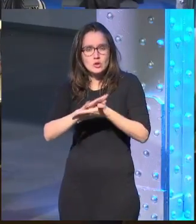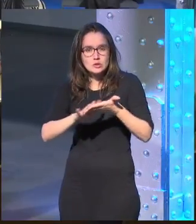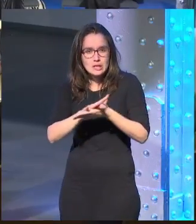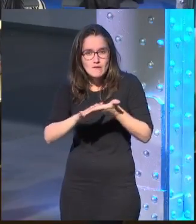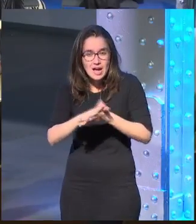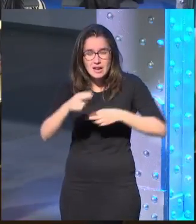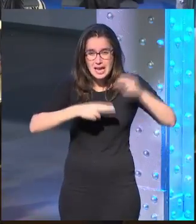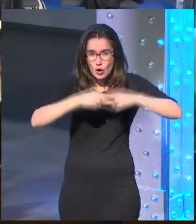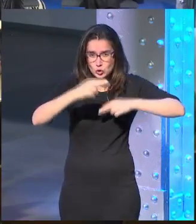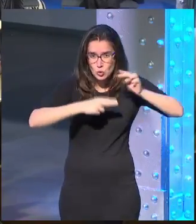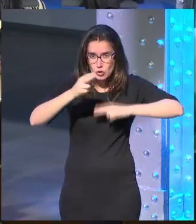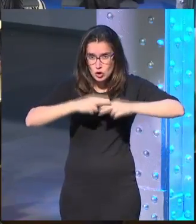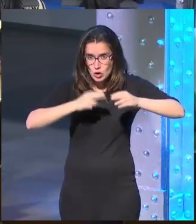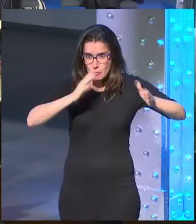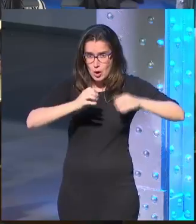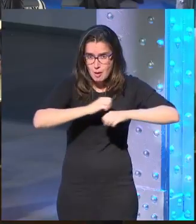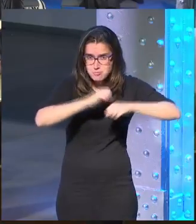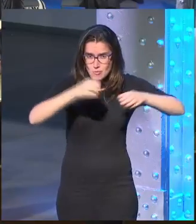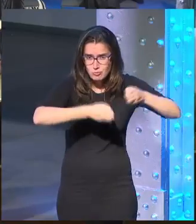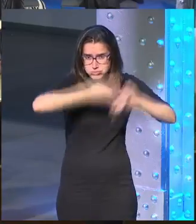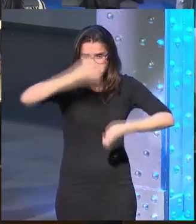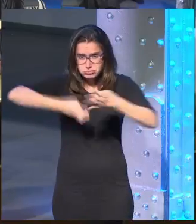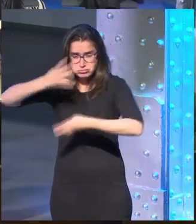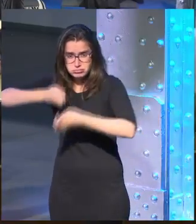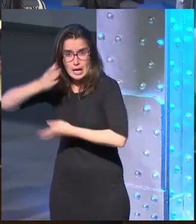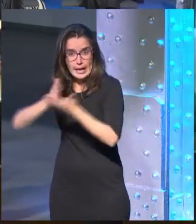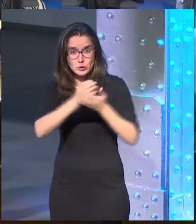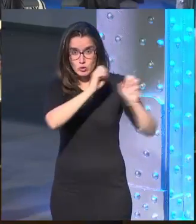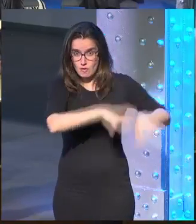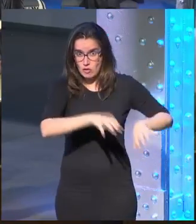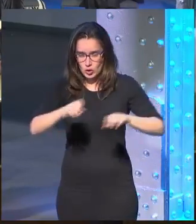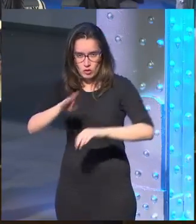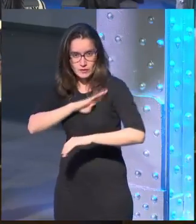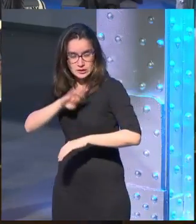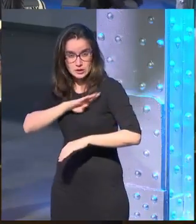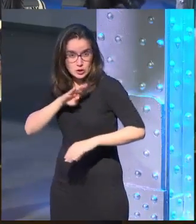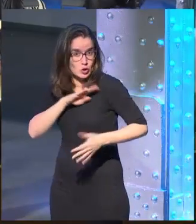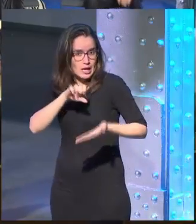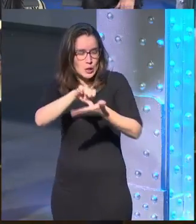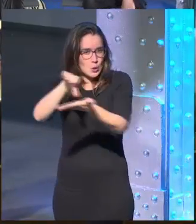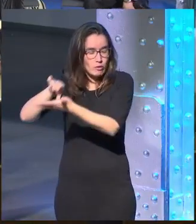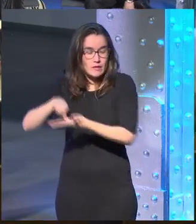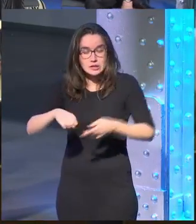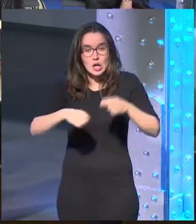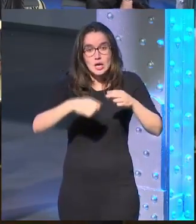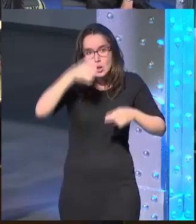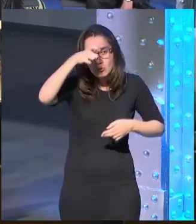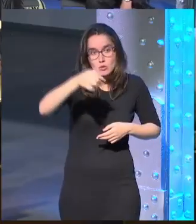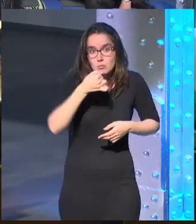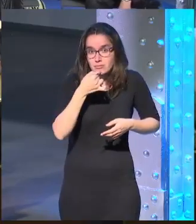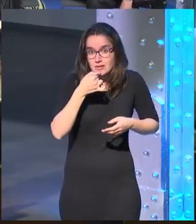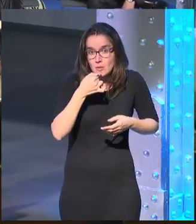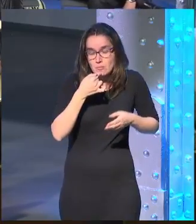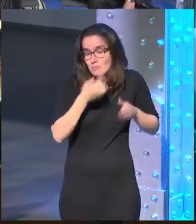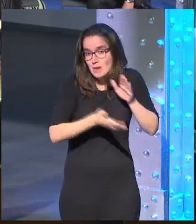de la construcción muchos abandonaron los estudios, porque esto ha sido un drama en las ciudades, en los pueblos, donde decían, bueno, es que me voy porque gano más